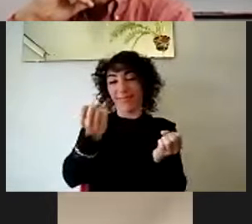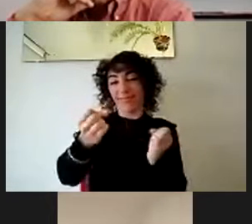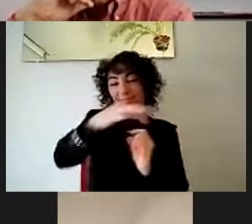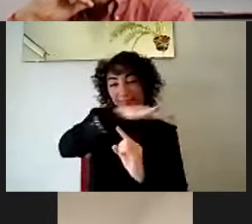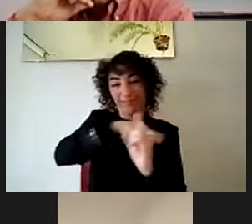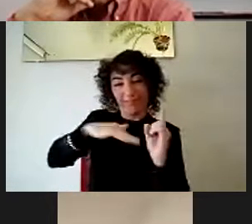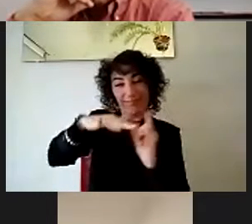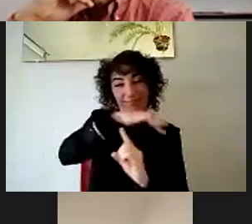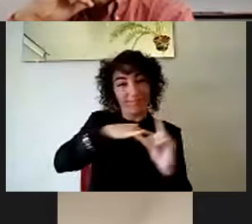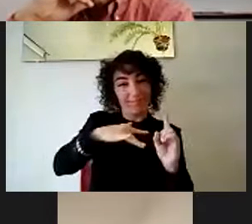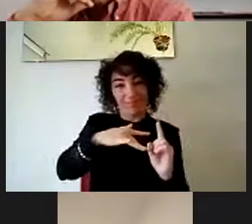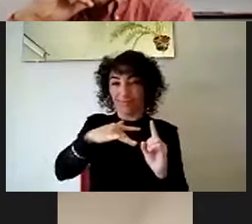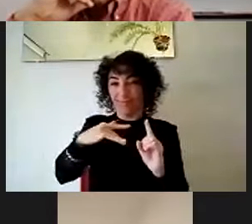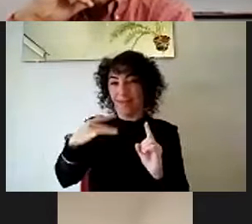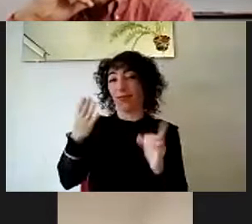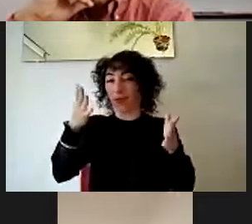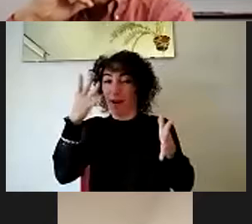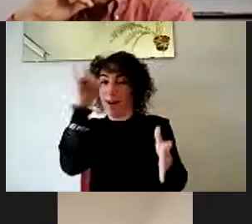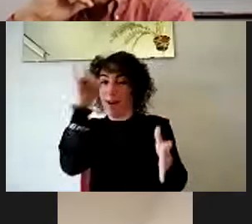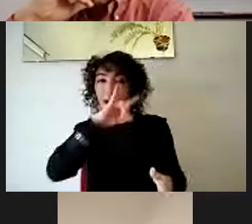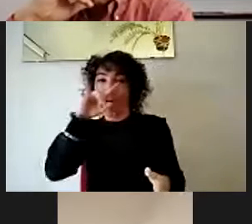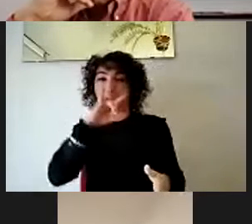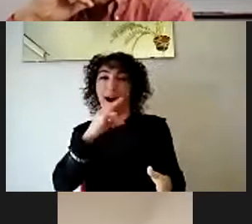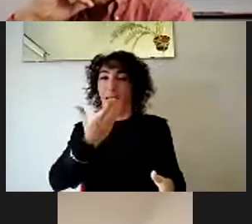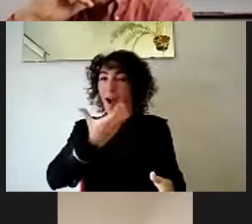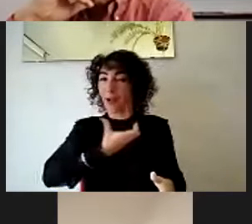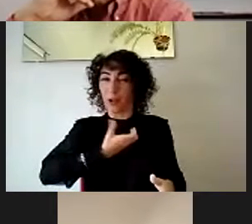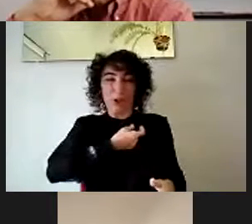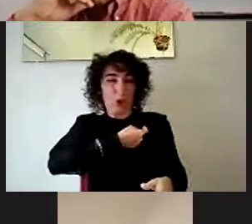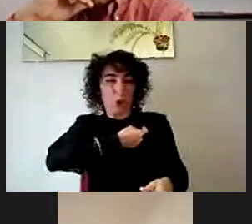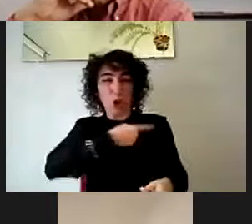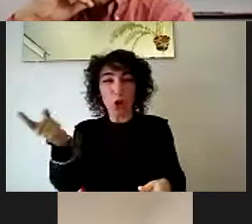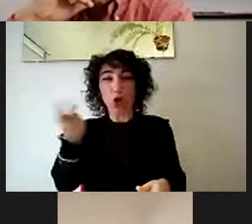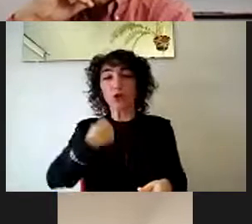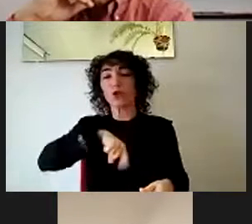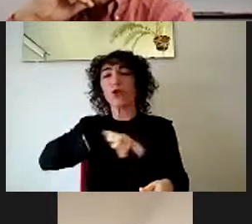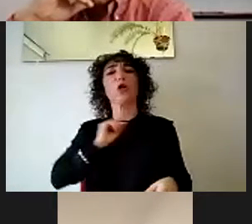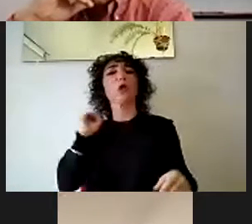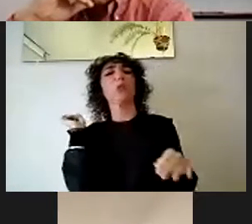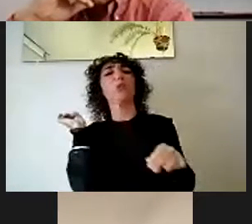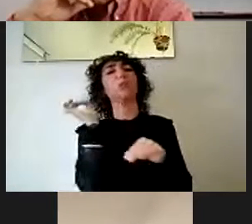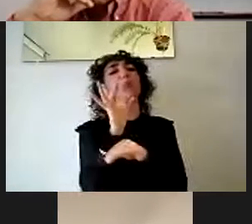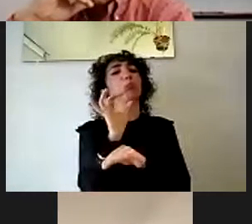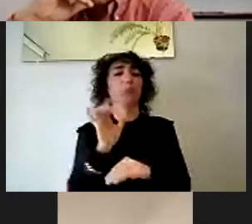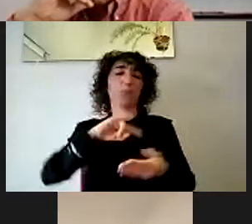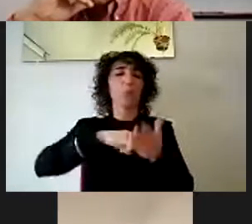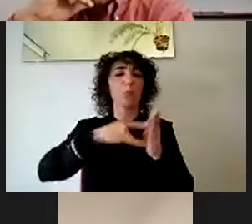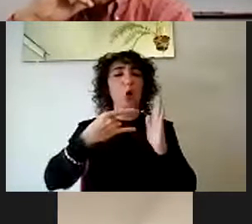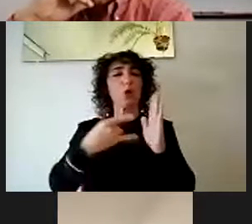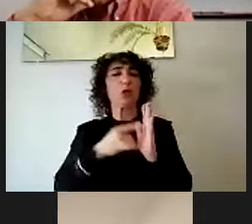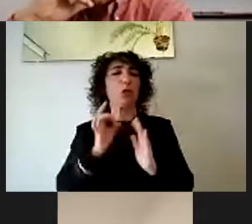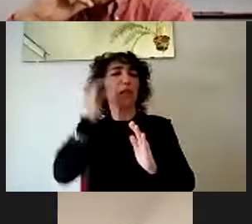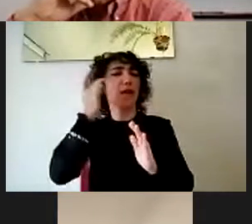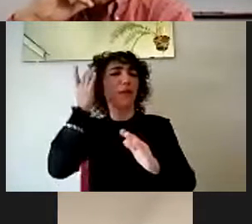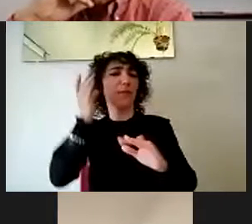cada uno de los ayuntamientos, pues nosotros mandamos una relación de proyectos e iniciativas. Hay más de 40